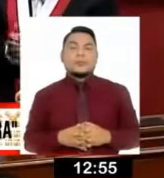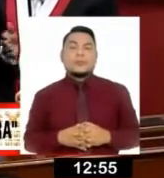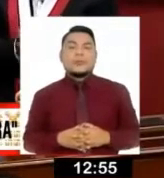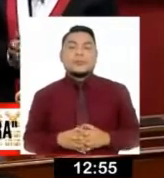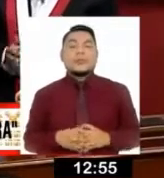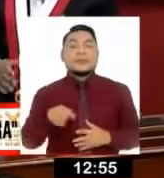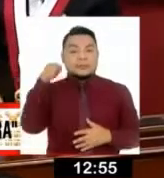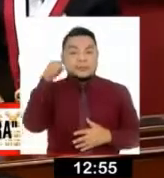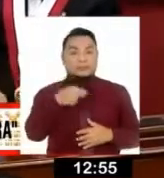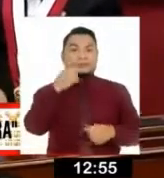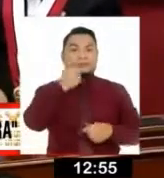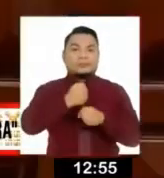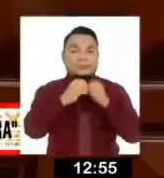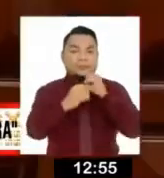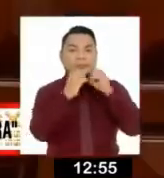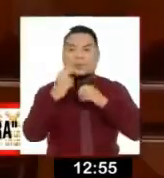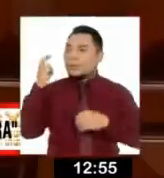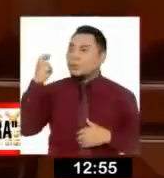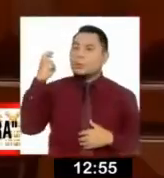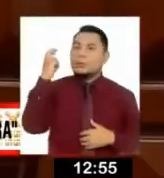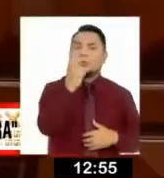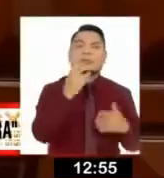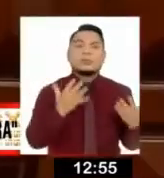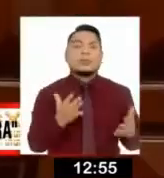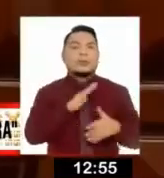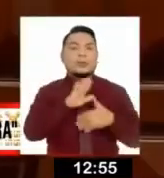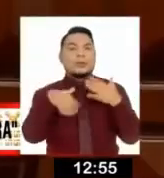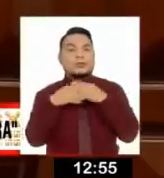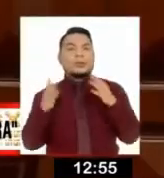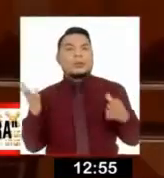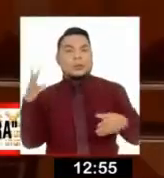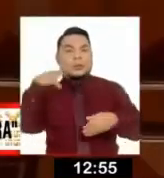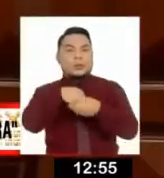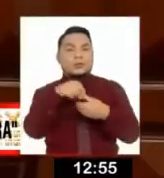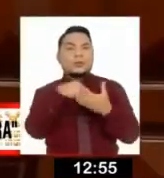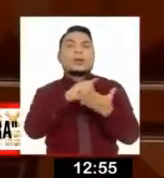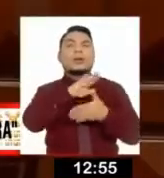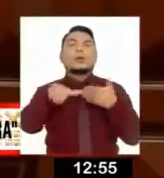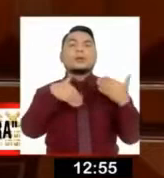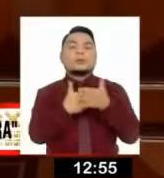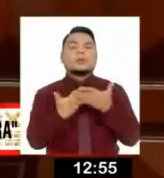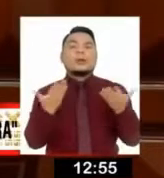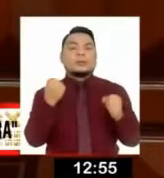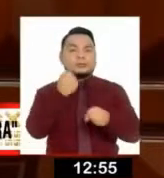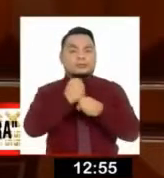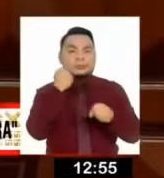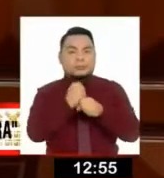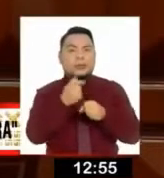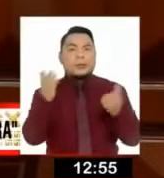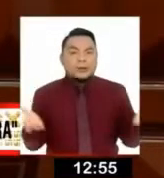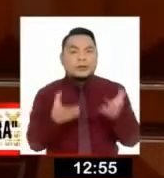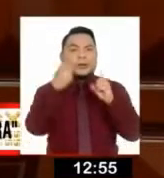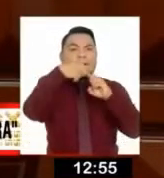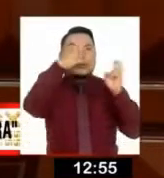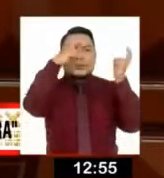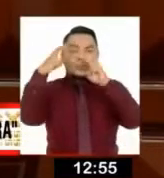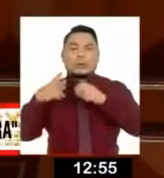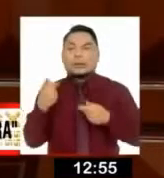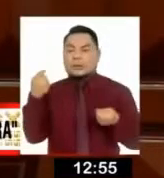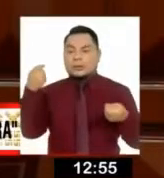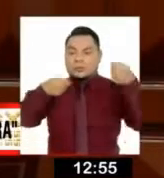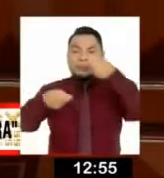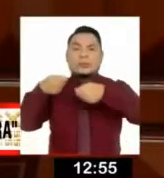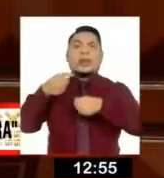Ambos serán gestionados desde la vocación de integración de mercados locales y turismo con